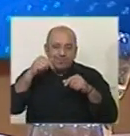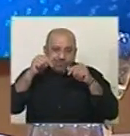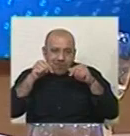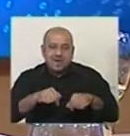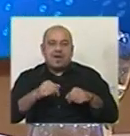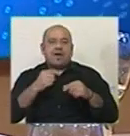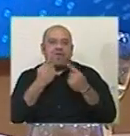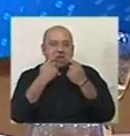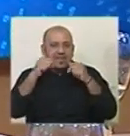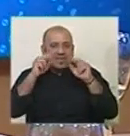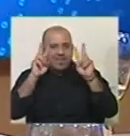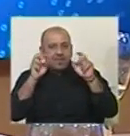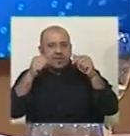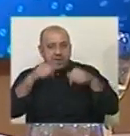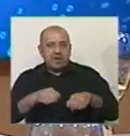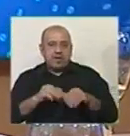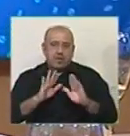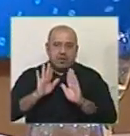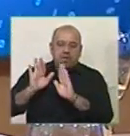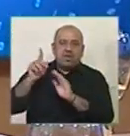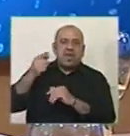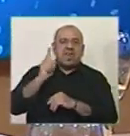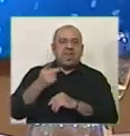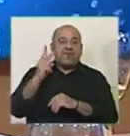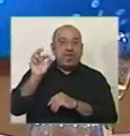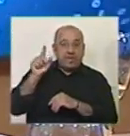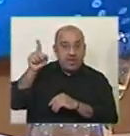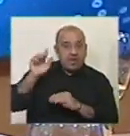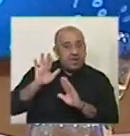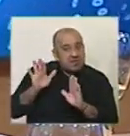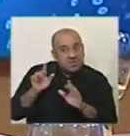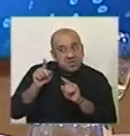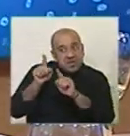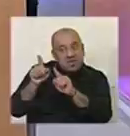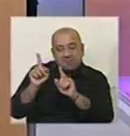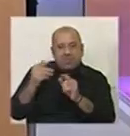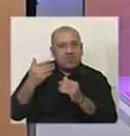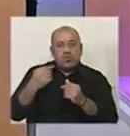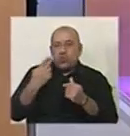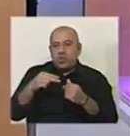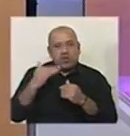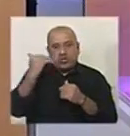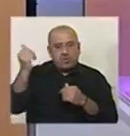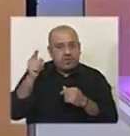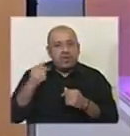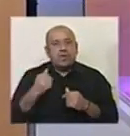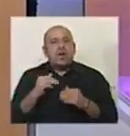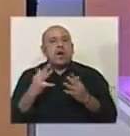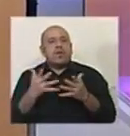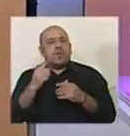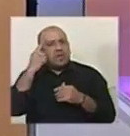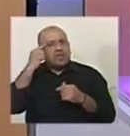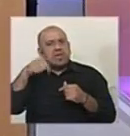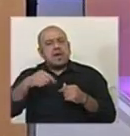eso tuvo poco que ver con el G20, porque repito, es un juego al que nadie nos invita. Ricardo, ahora sí, para cerrar, tu opinión de cómo quedó el Río